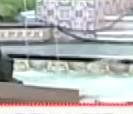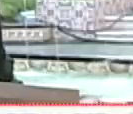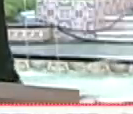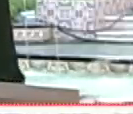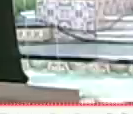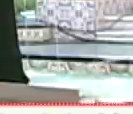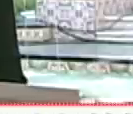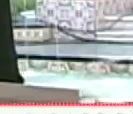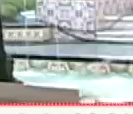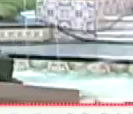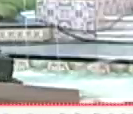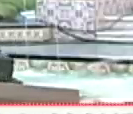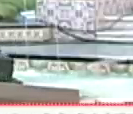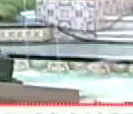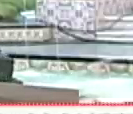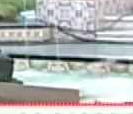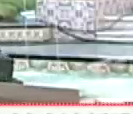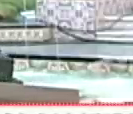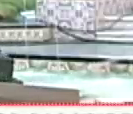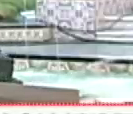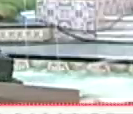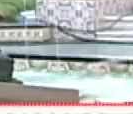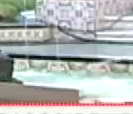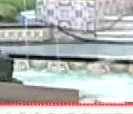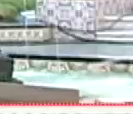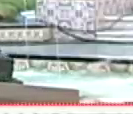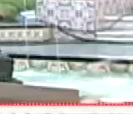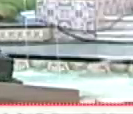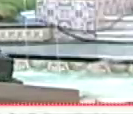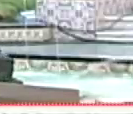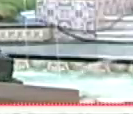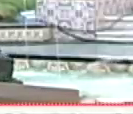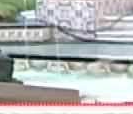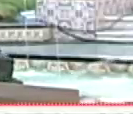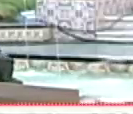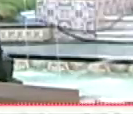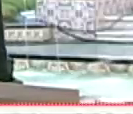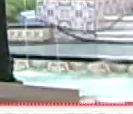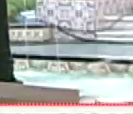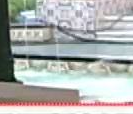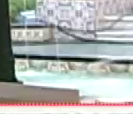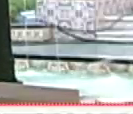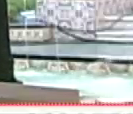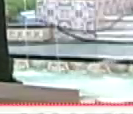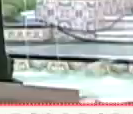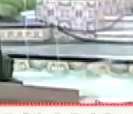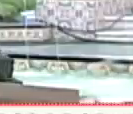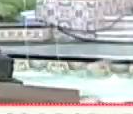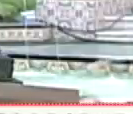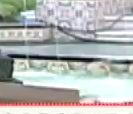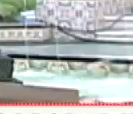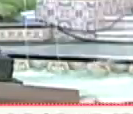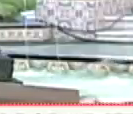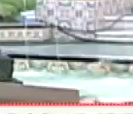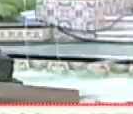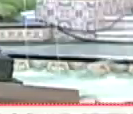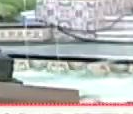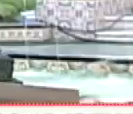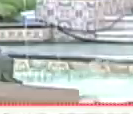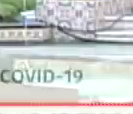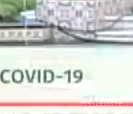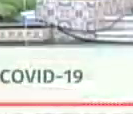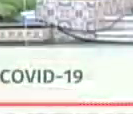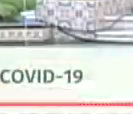de 51 años de edad del estado Miranda, también tuvo contacto con un